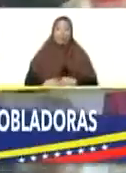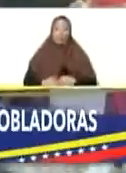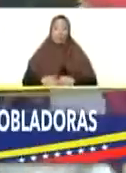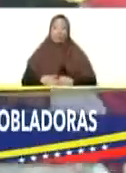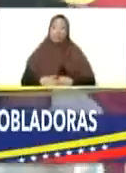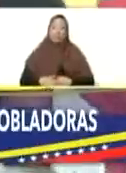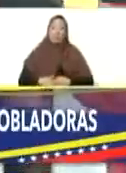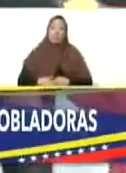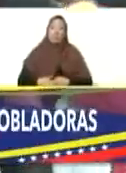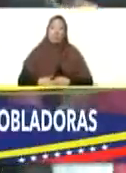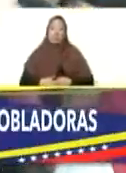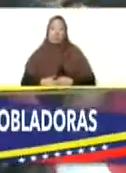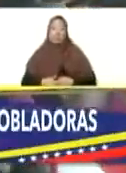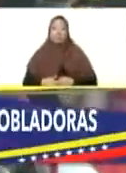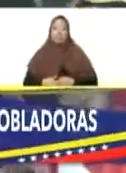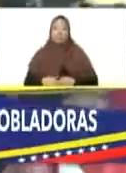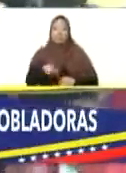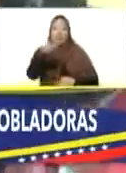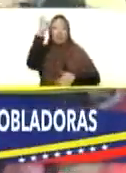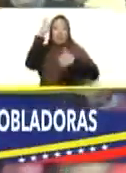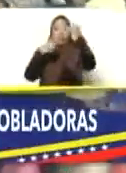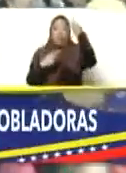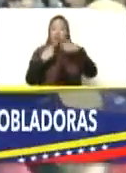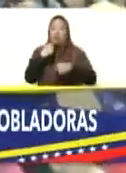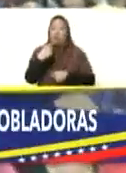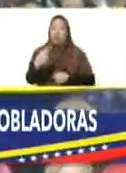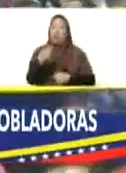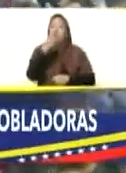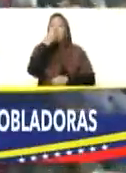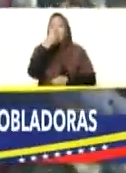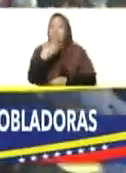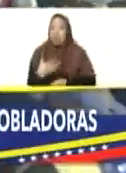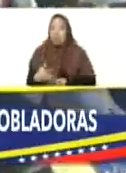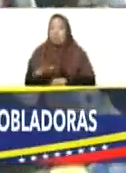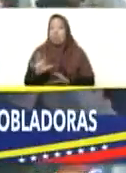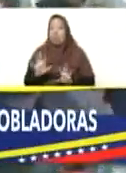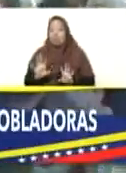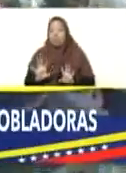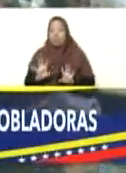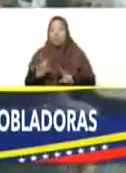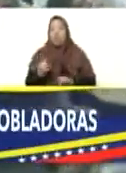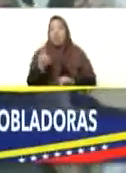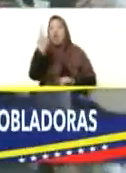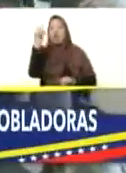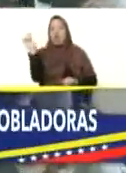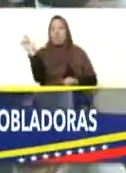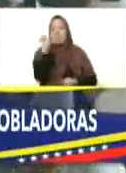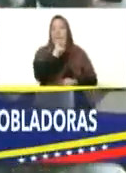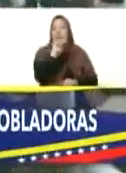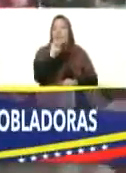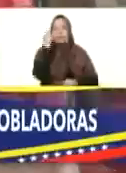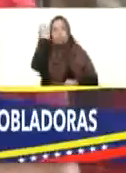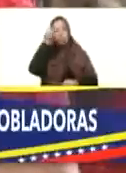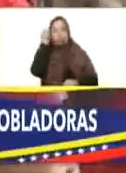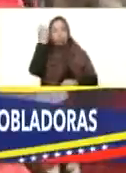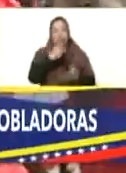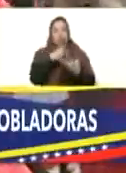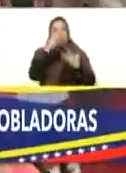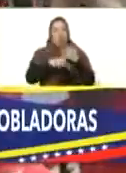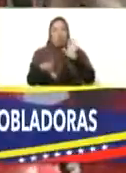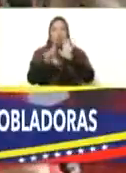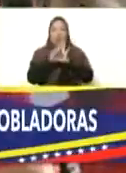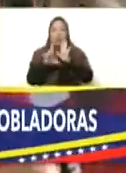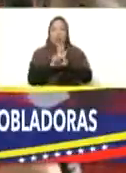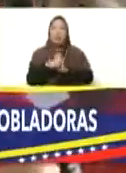si el comandante chávez nos dijo bueno en un mes ustedes quieren que tienen una propuesta de ley